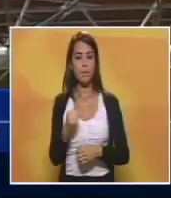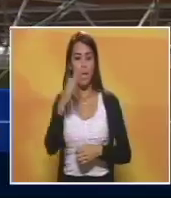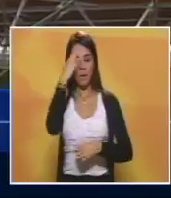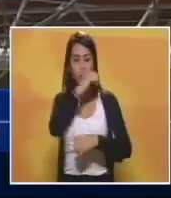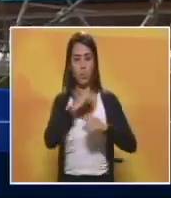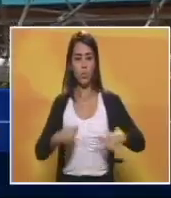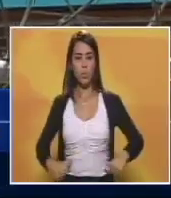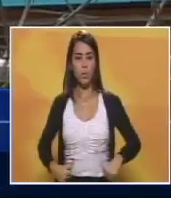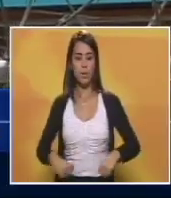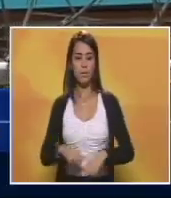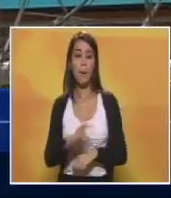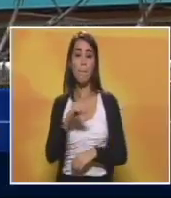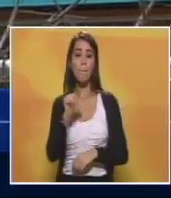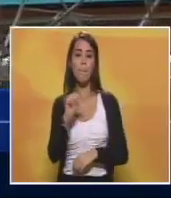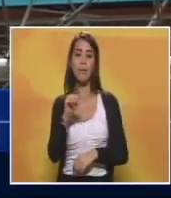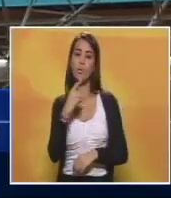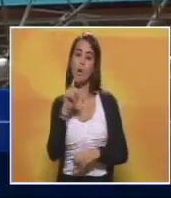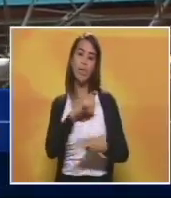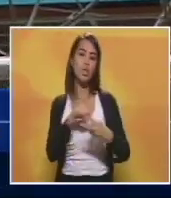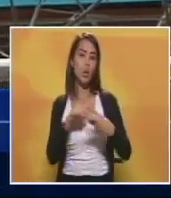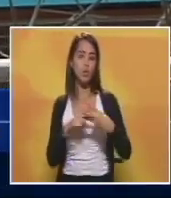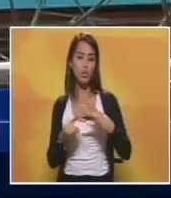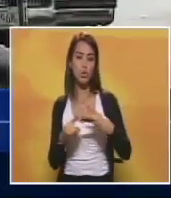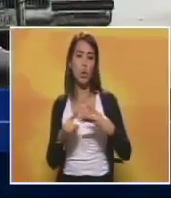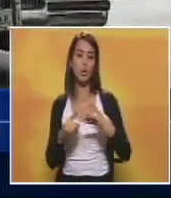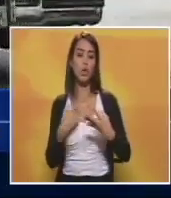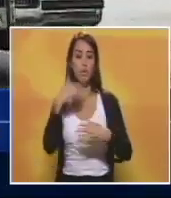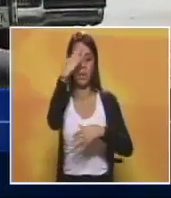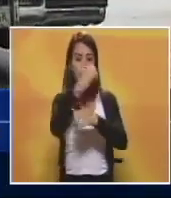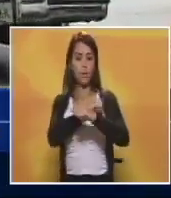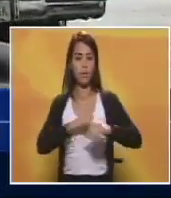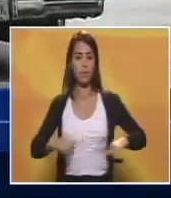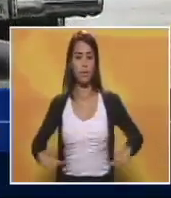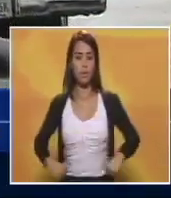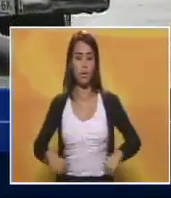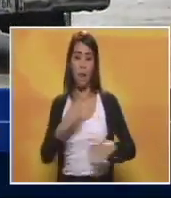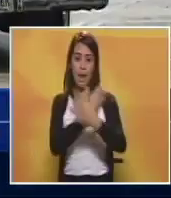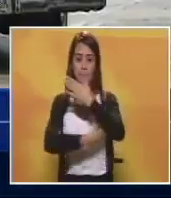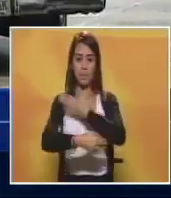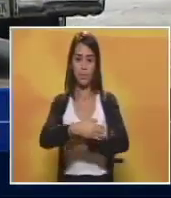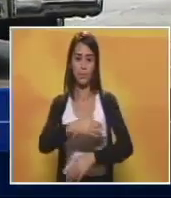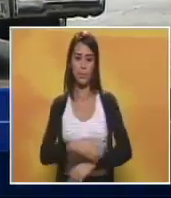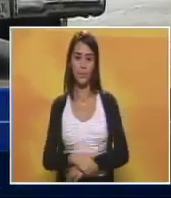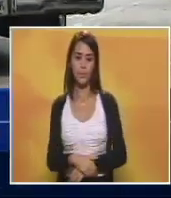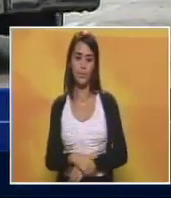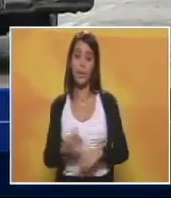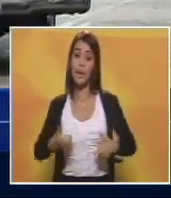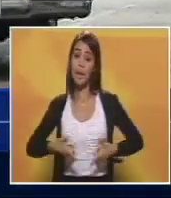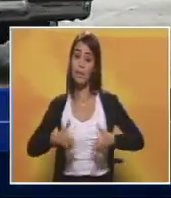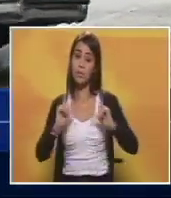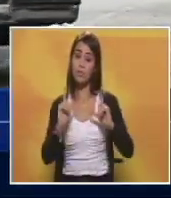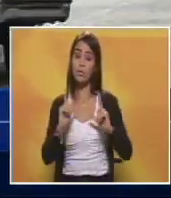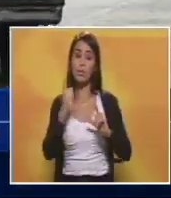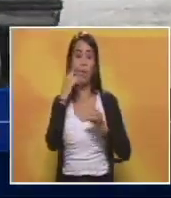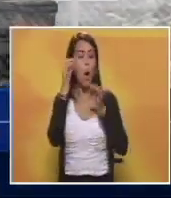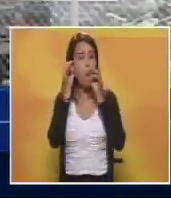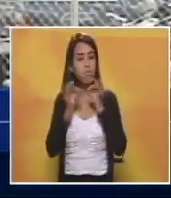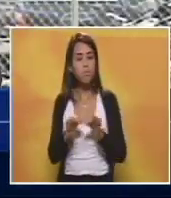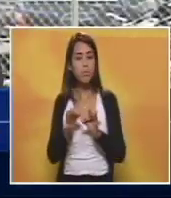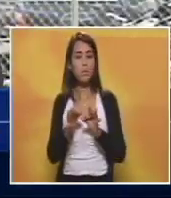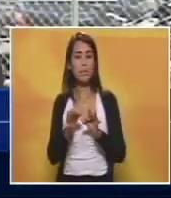ignacio padilla lópez y otros efectivos de la guardia nacional resultaron heridos las autoridades no han confirmado